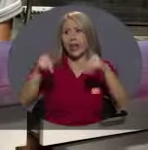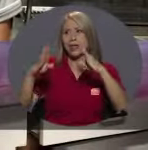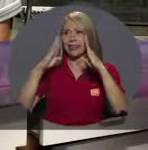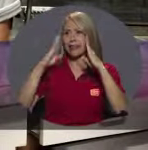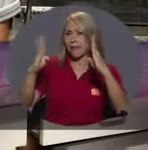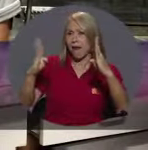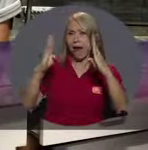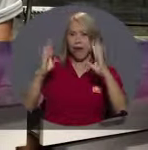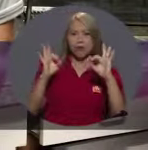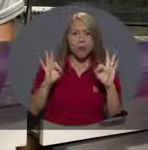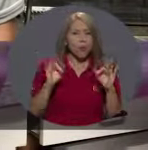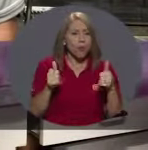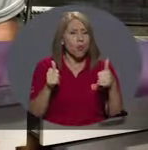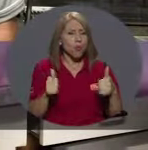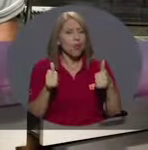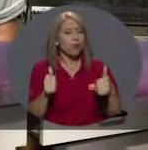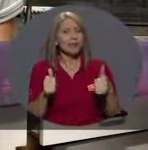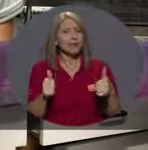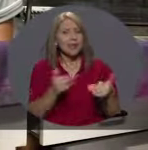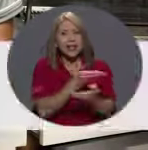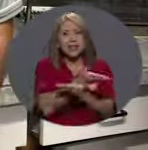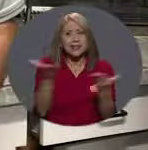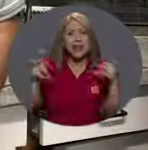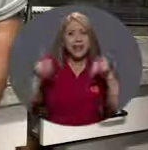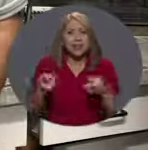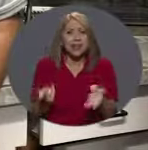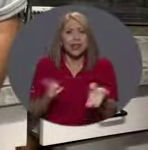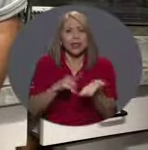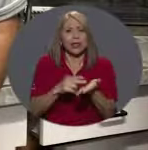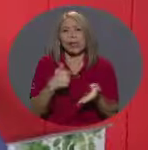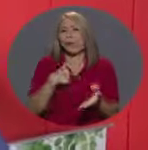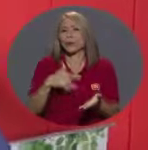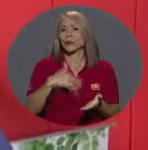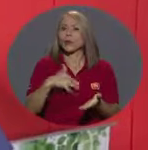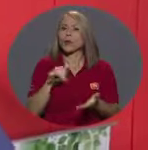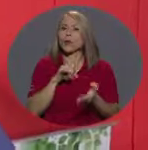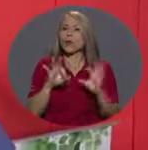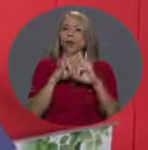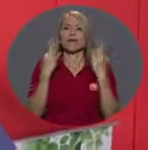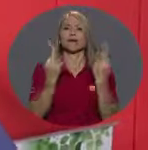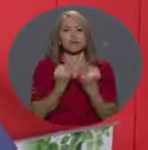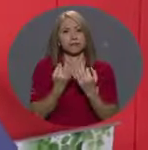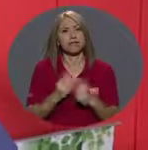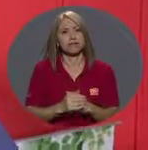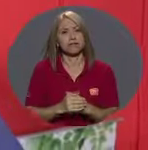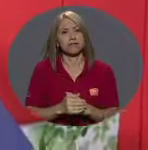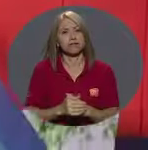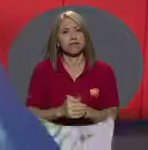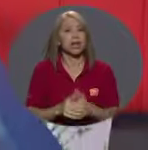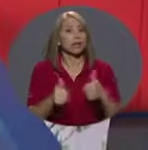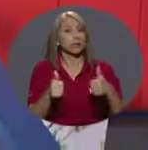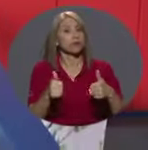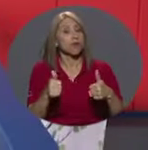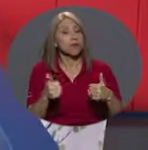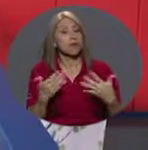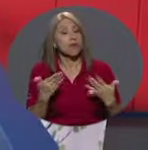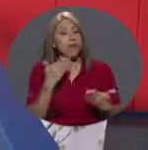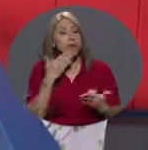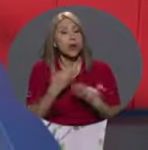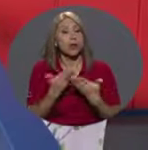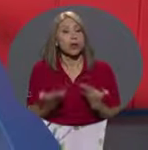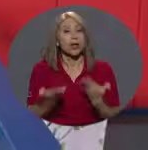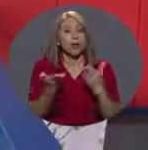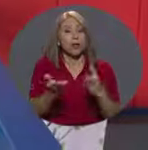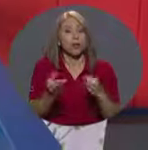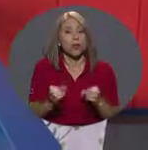bueno, la gente nos trata uno muy acogedoramente, son gente que nos trata uno como que fuera de la familia. Muy bueno, es bueno